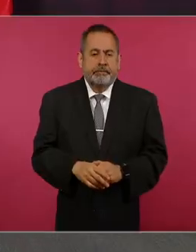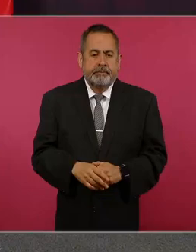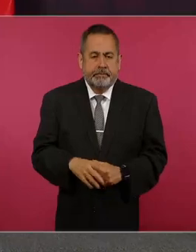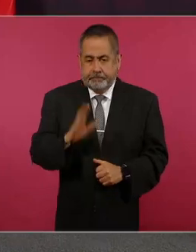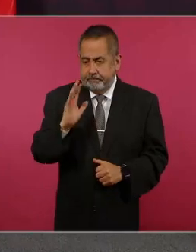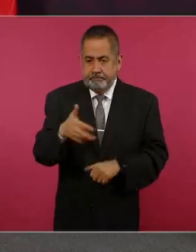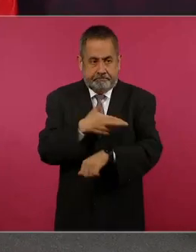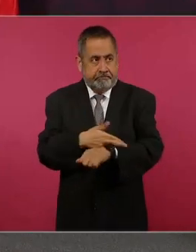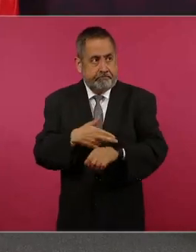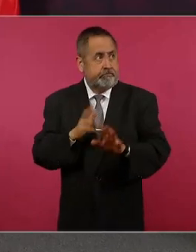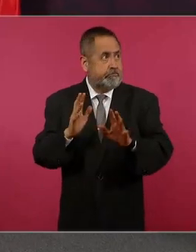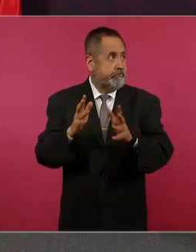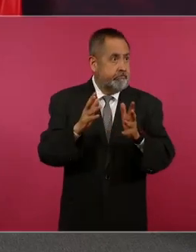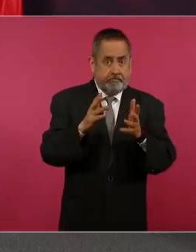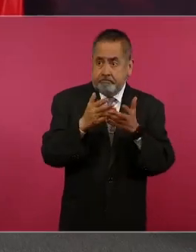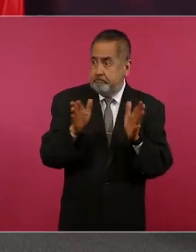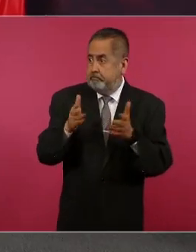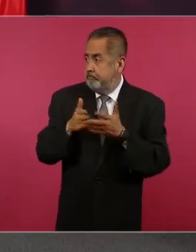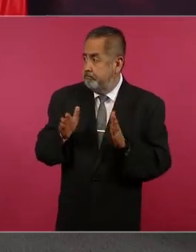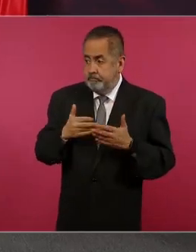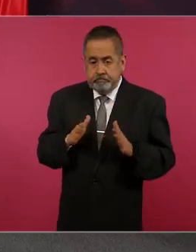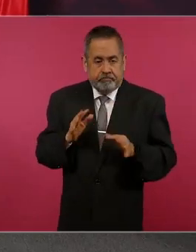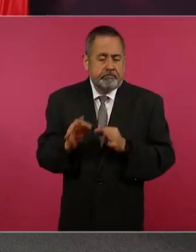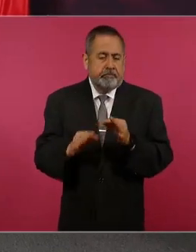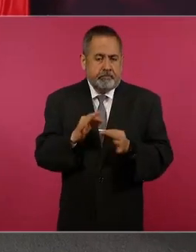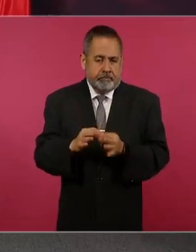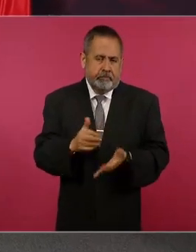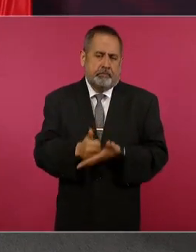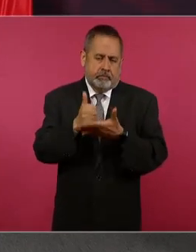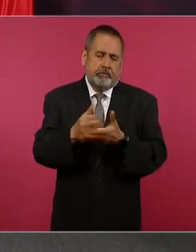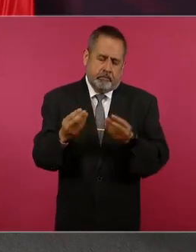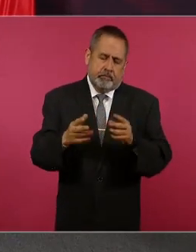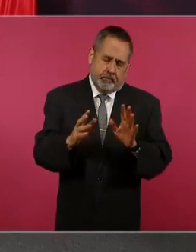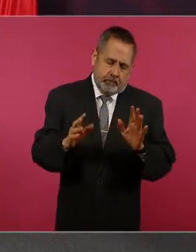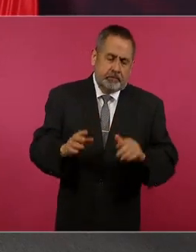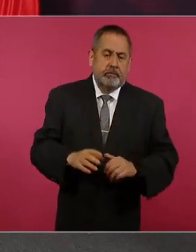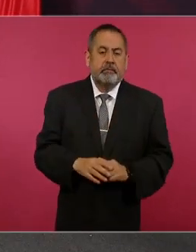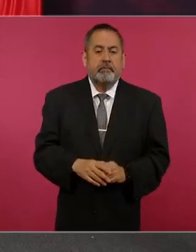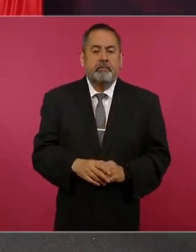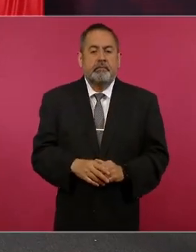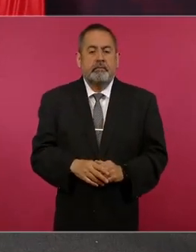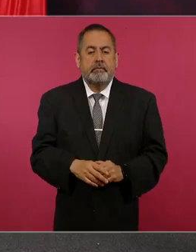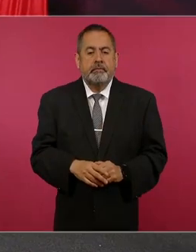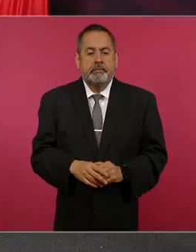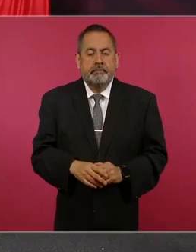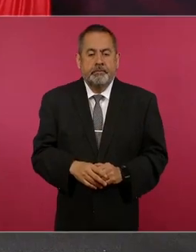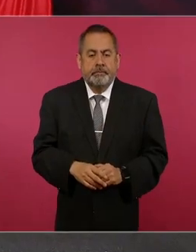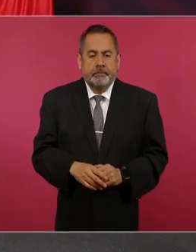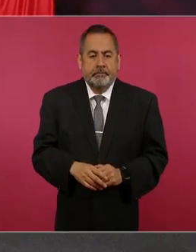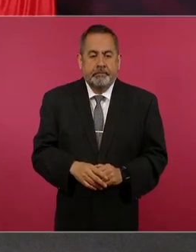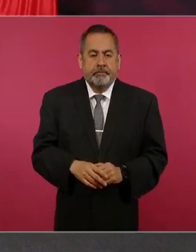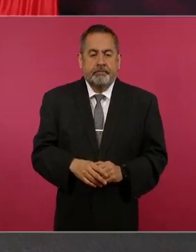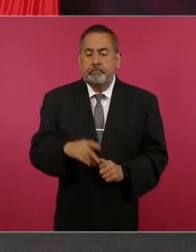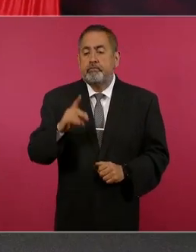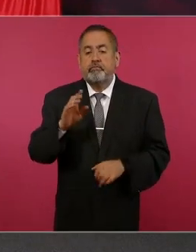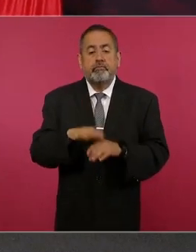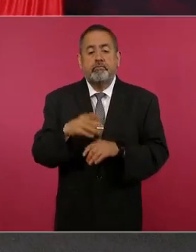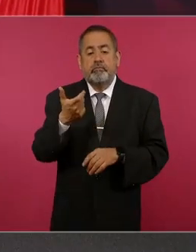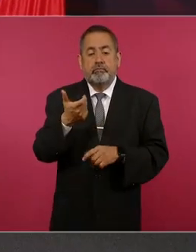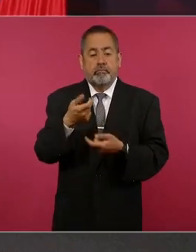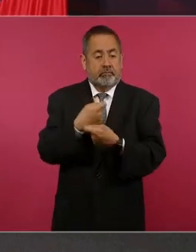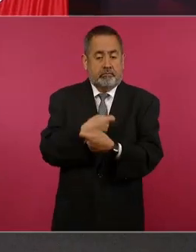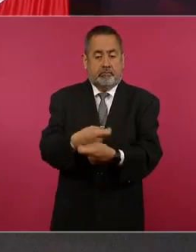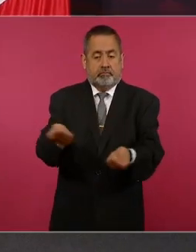operando casi todas. Eso ayuda mucho, porque la dispersión de los fondos